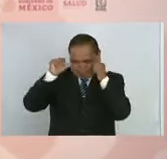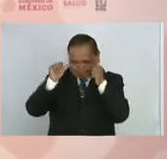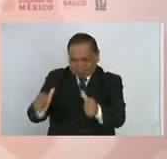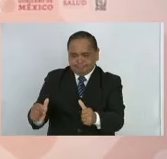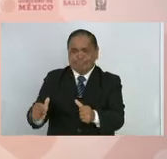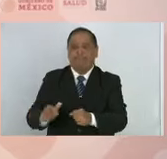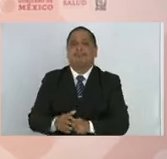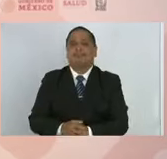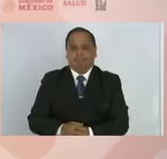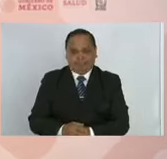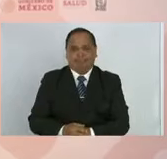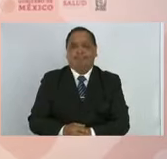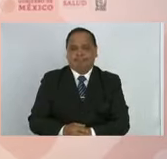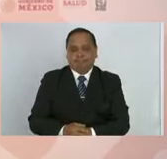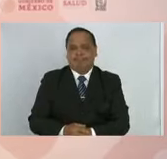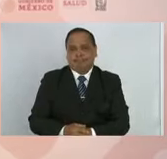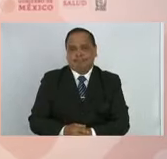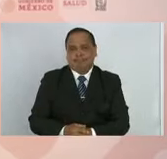que